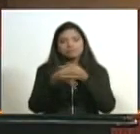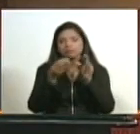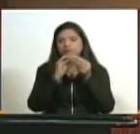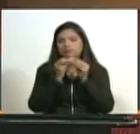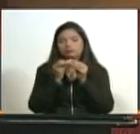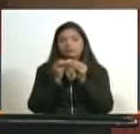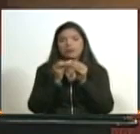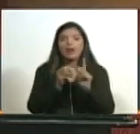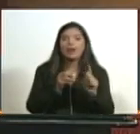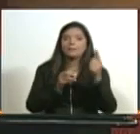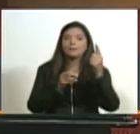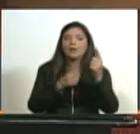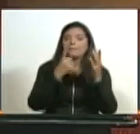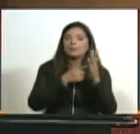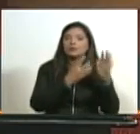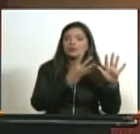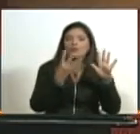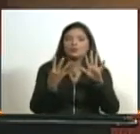pionera de